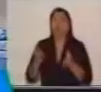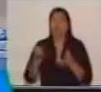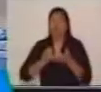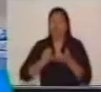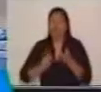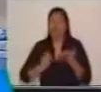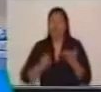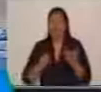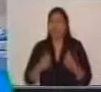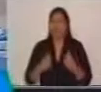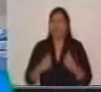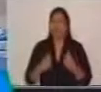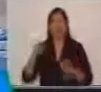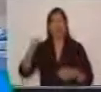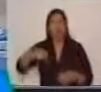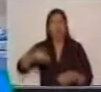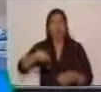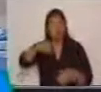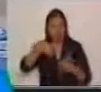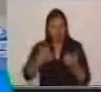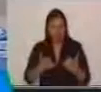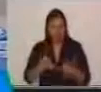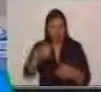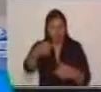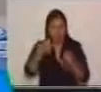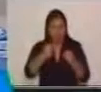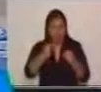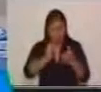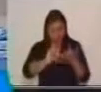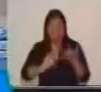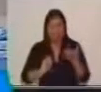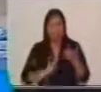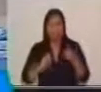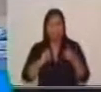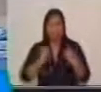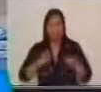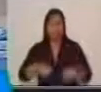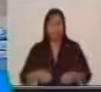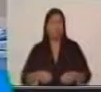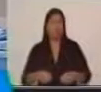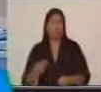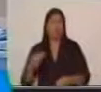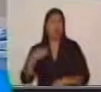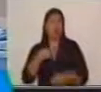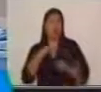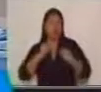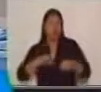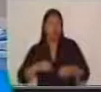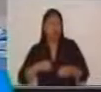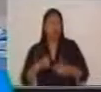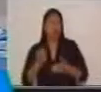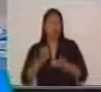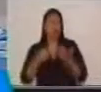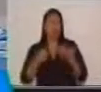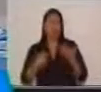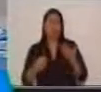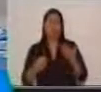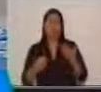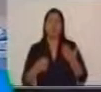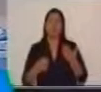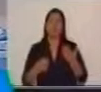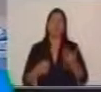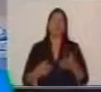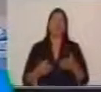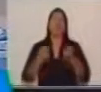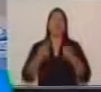expresar esa habilidad que tiene y volverse un literato nato, porque algunos somos literatos natos, otros van desarrollándose conforme